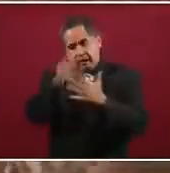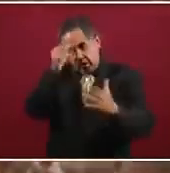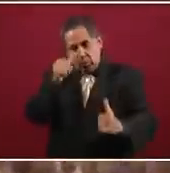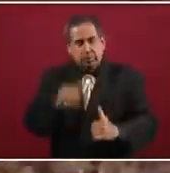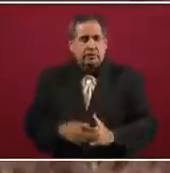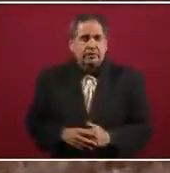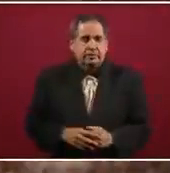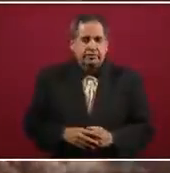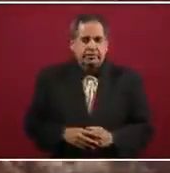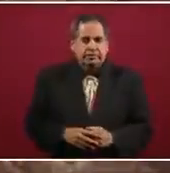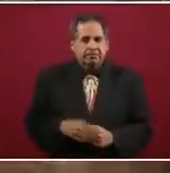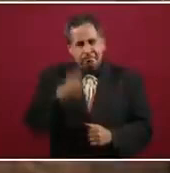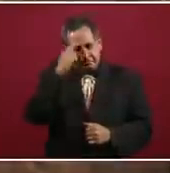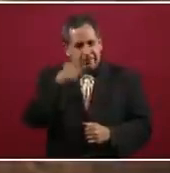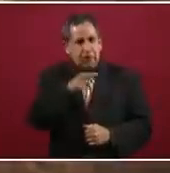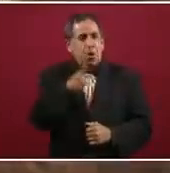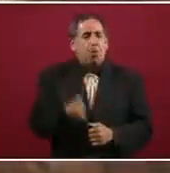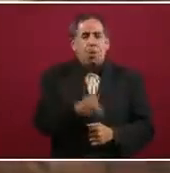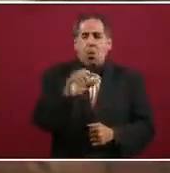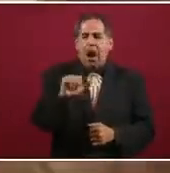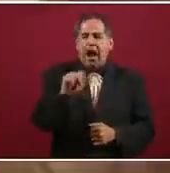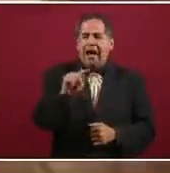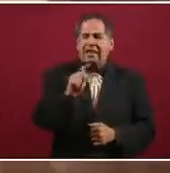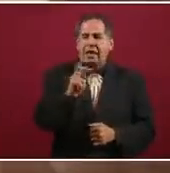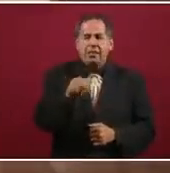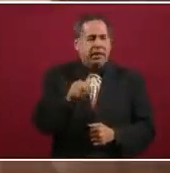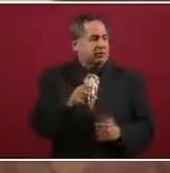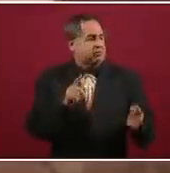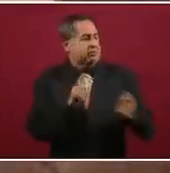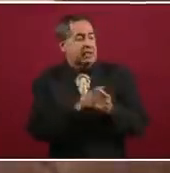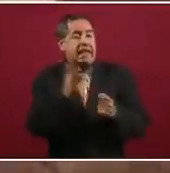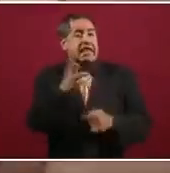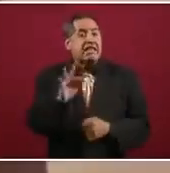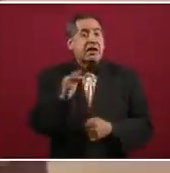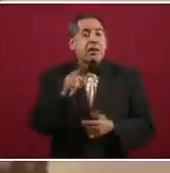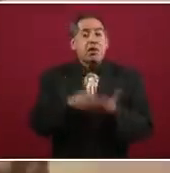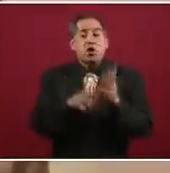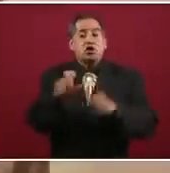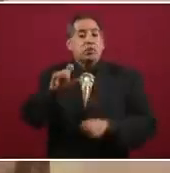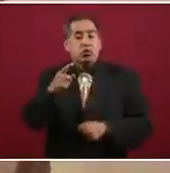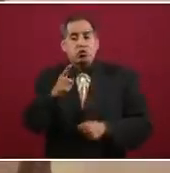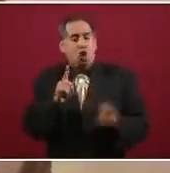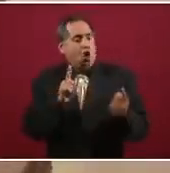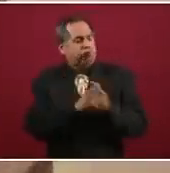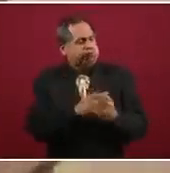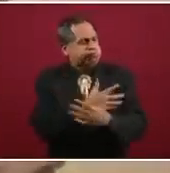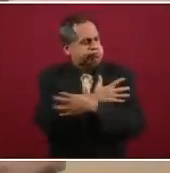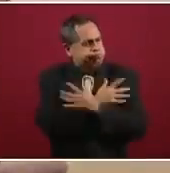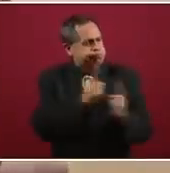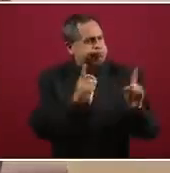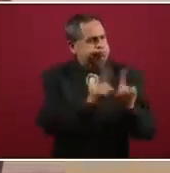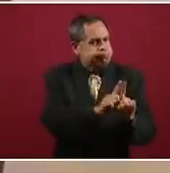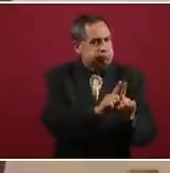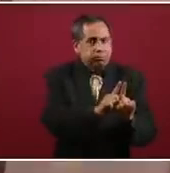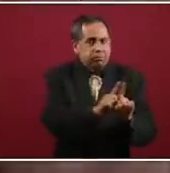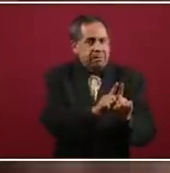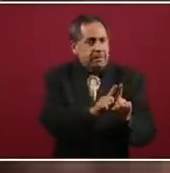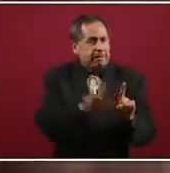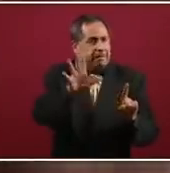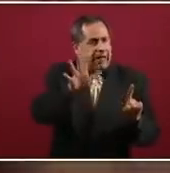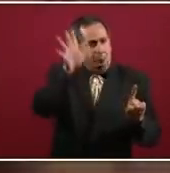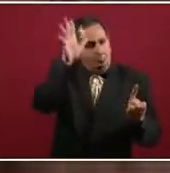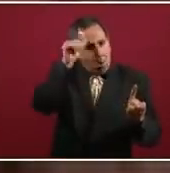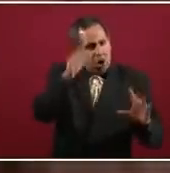Tras el famoso abrazo de Acatempan, el 10 de febrero de 1821, fue posible pensar en un acuerdo entre las fuerzas armadas